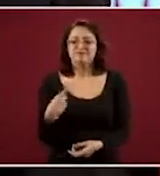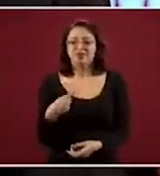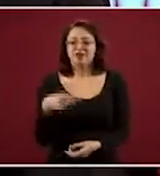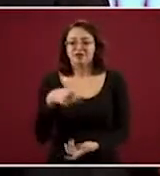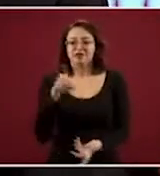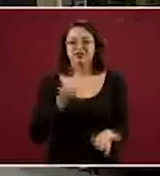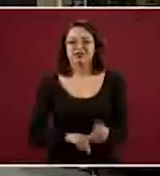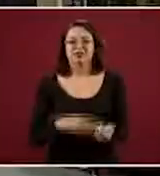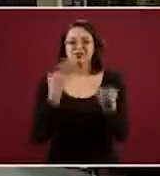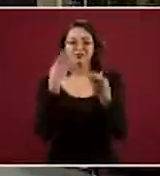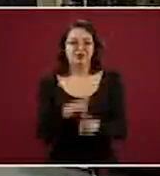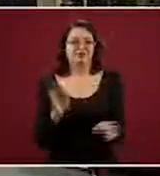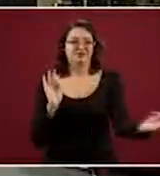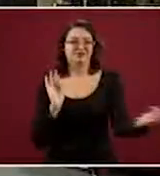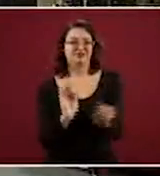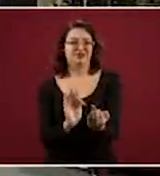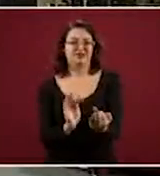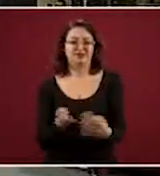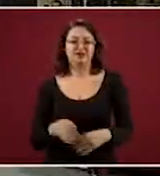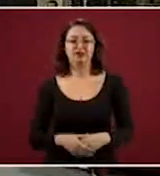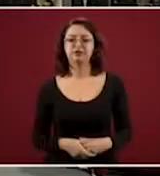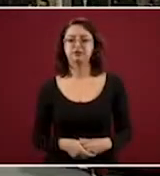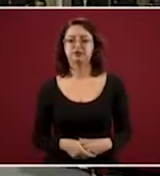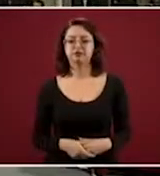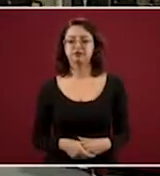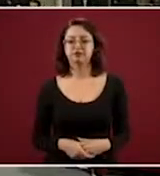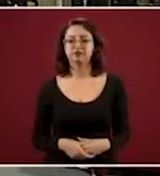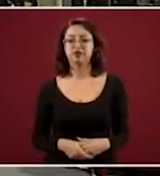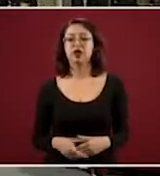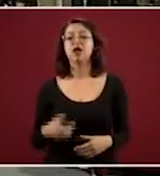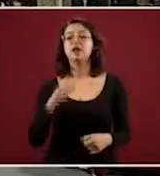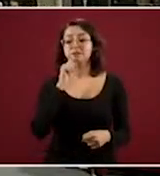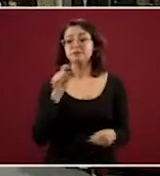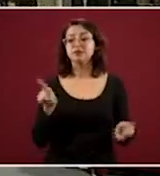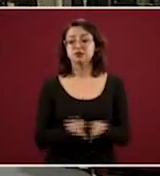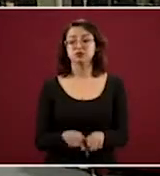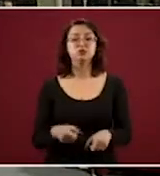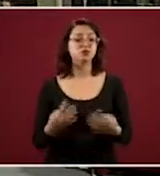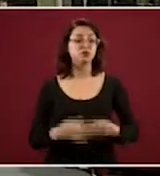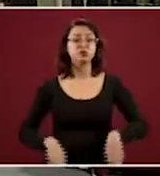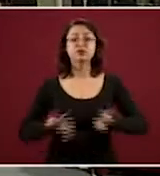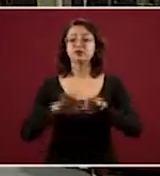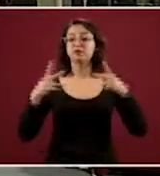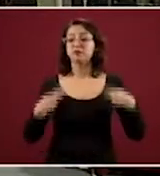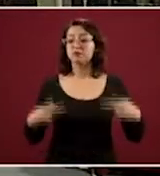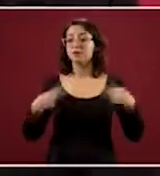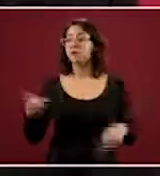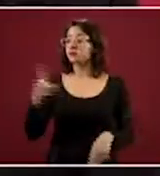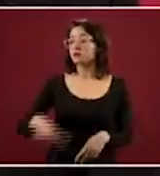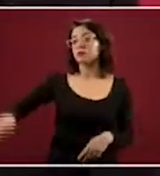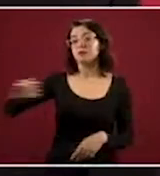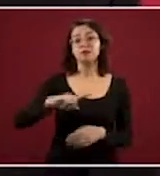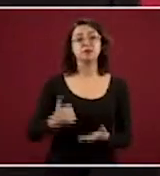estas sucursales en sus municipios. Y sobre todo está ayudando la gente,